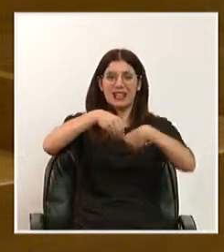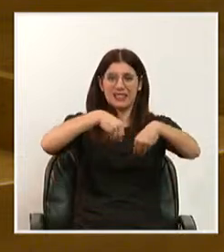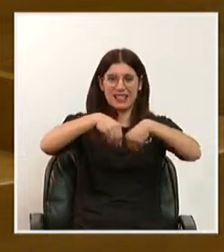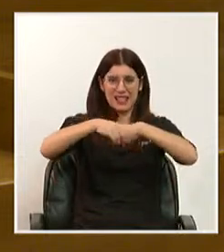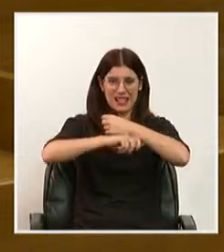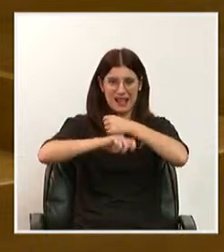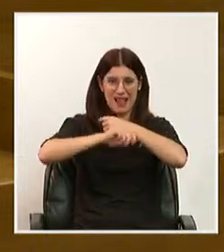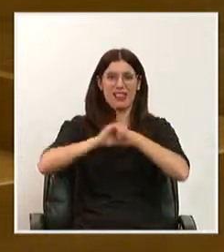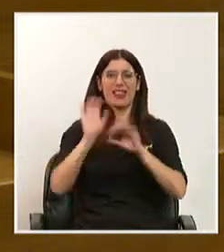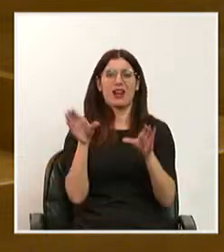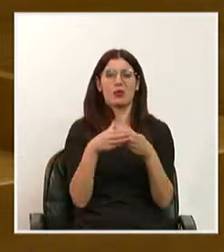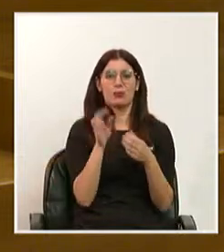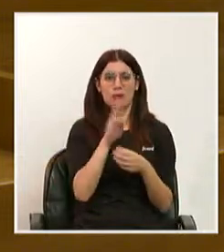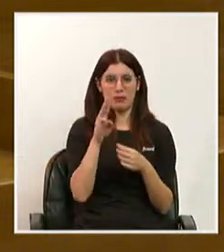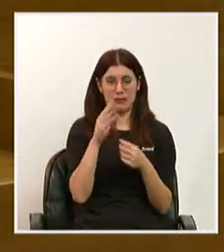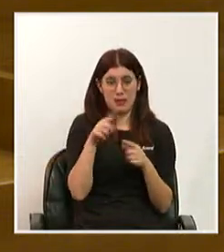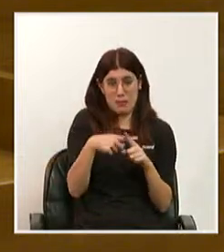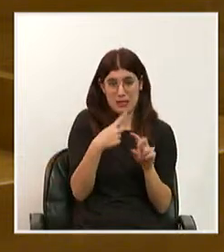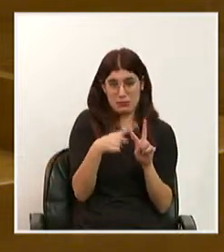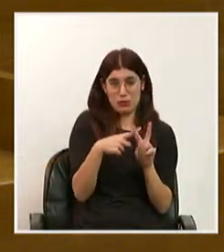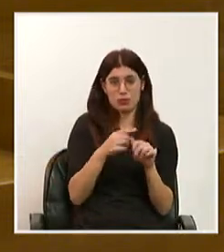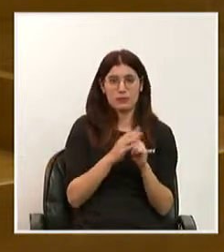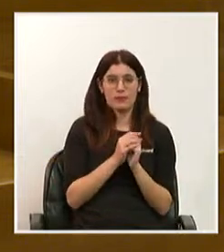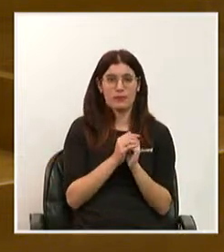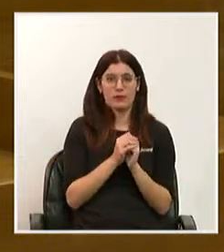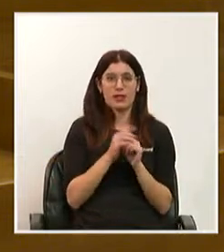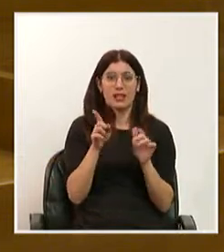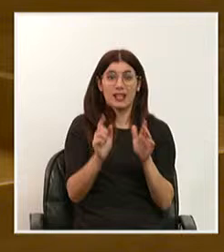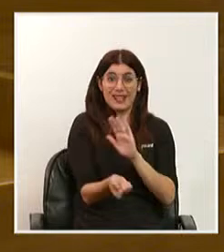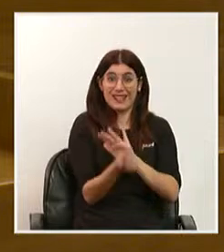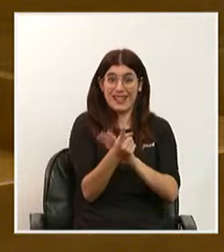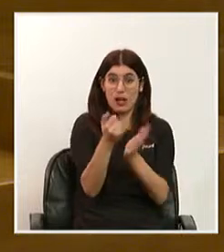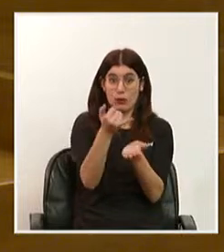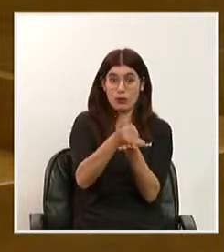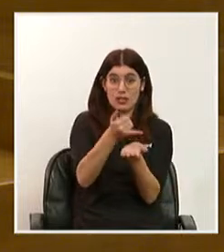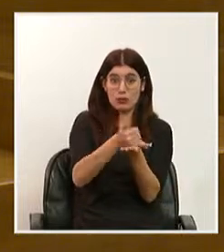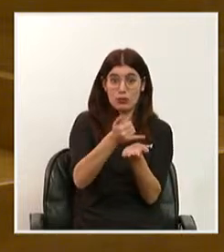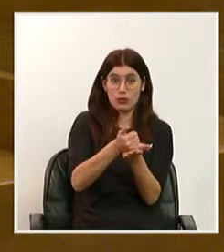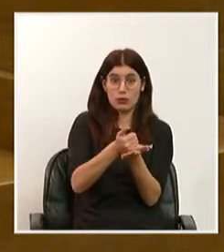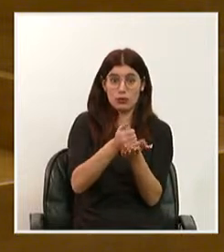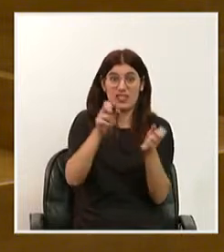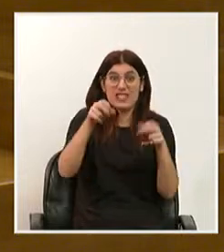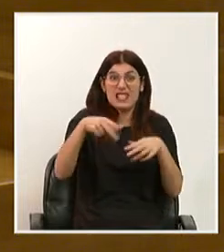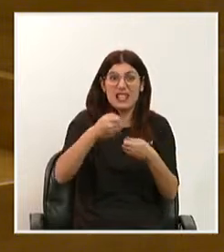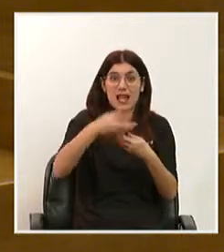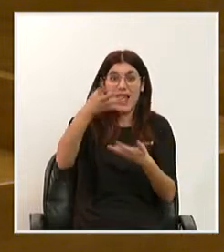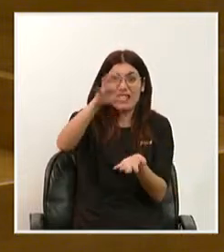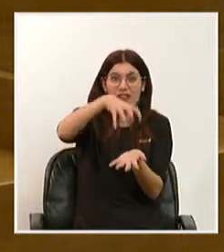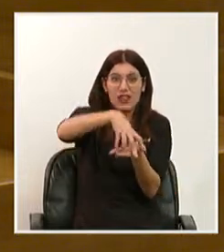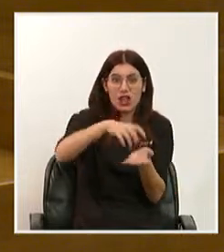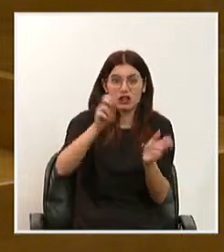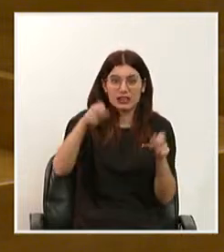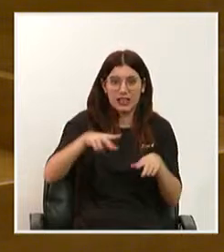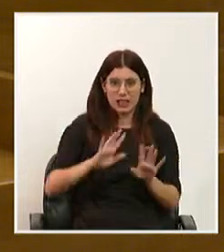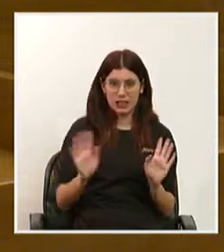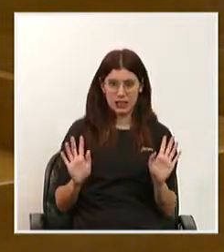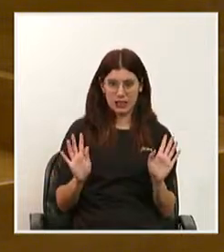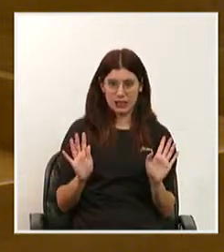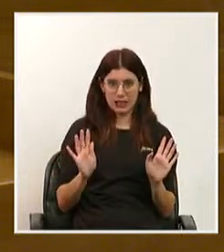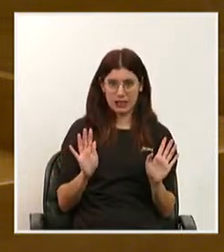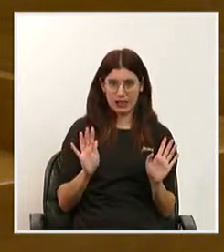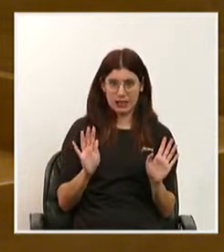del par popular y de vox van aar un instituted el paral en la